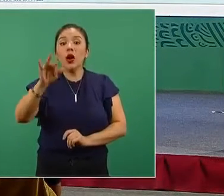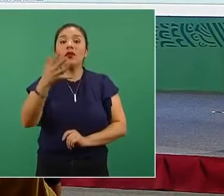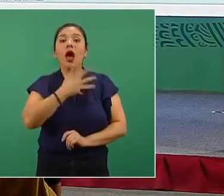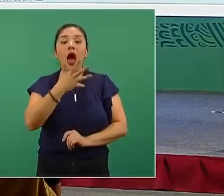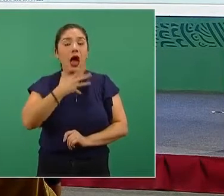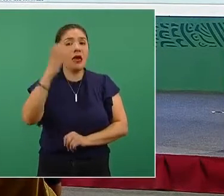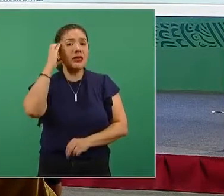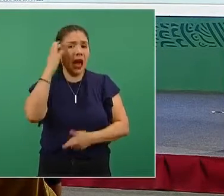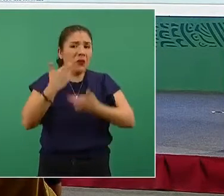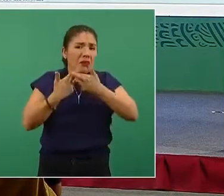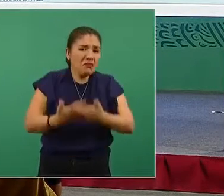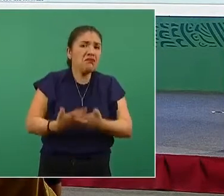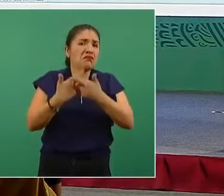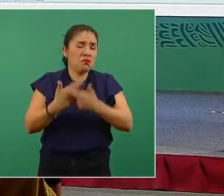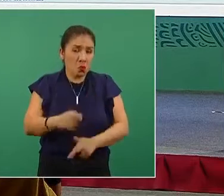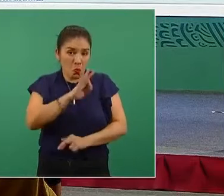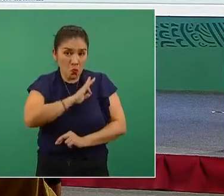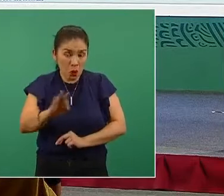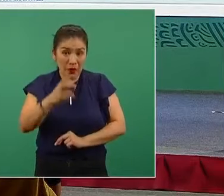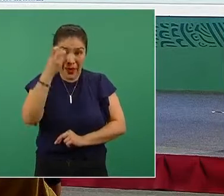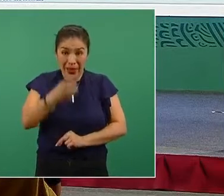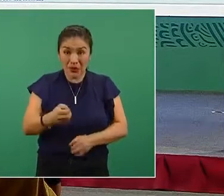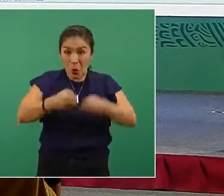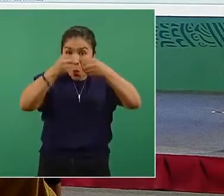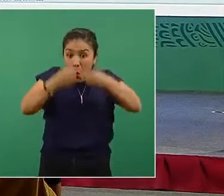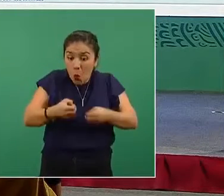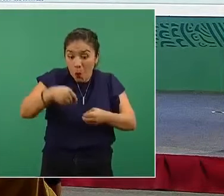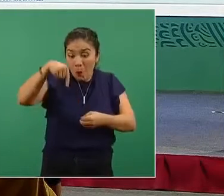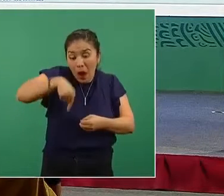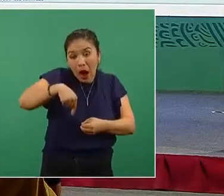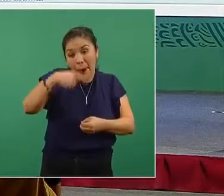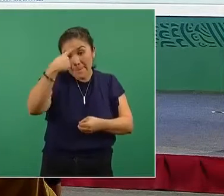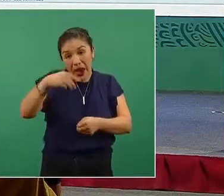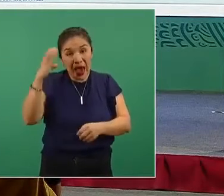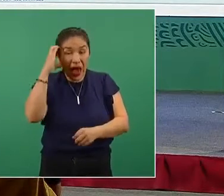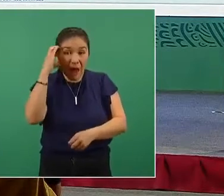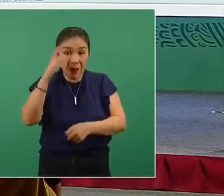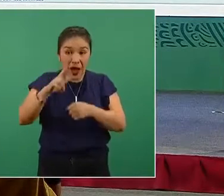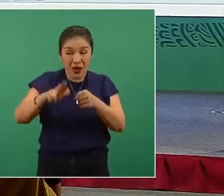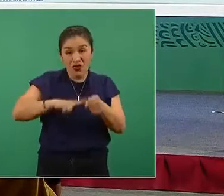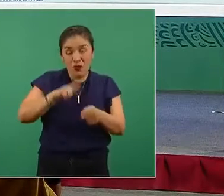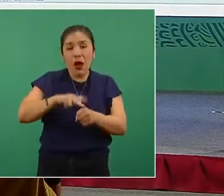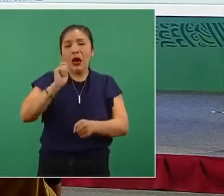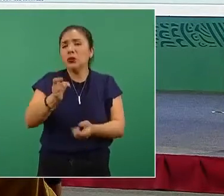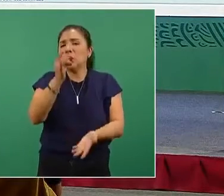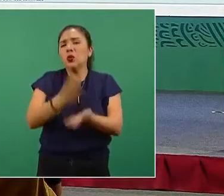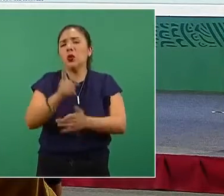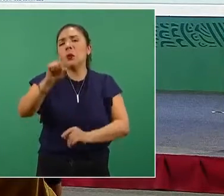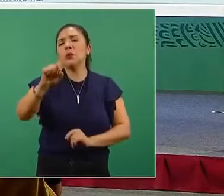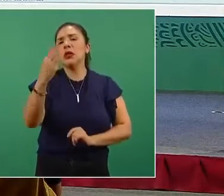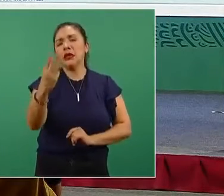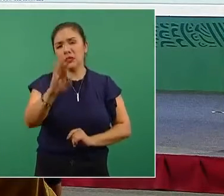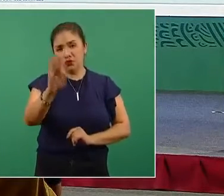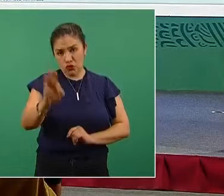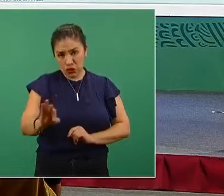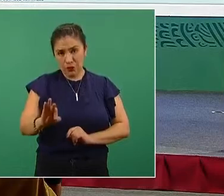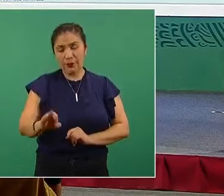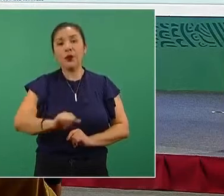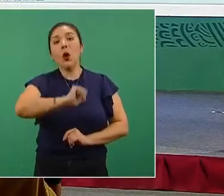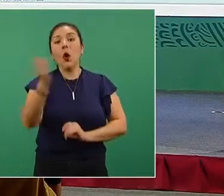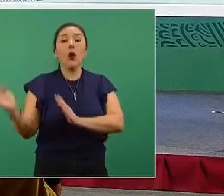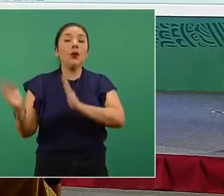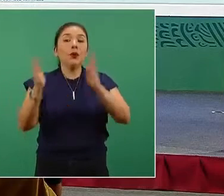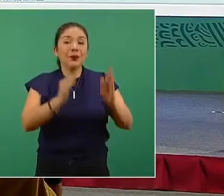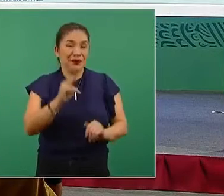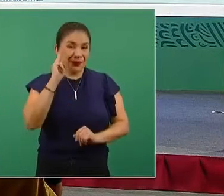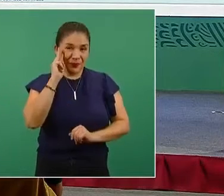camas disponibles, por lo tanto la ocupación nacional de camas generales es solo de un 23%. Si vemos